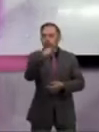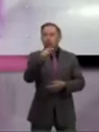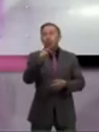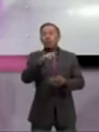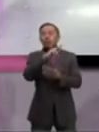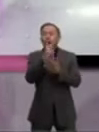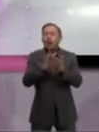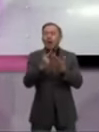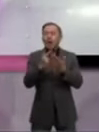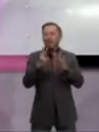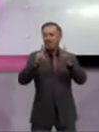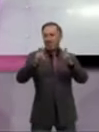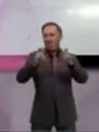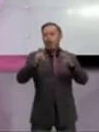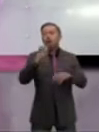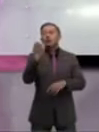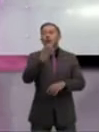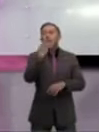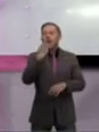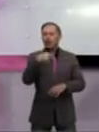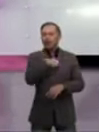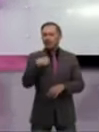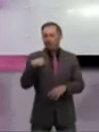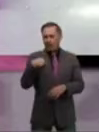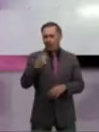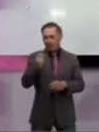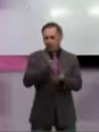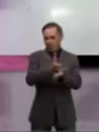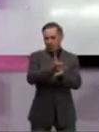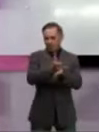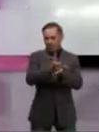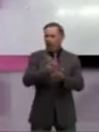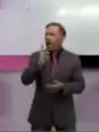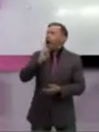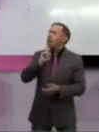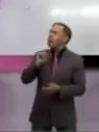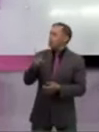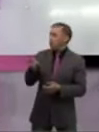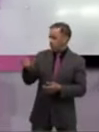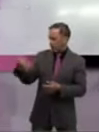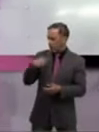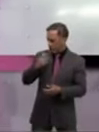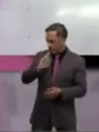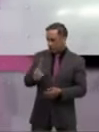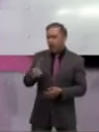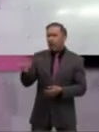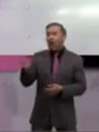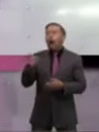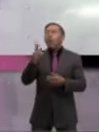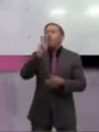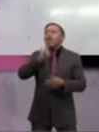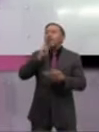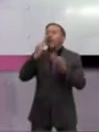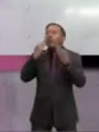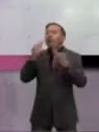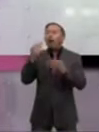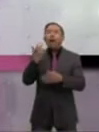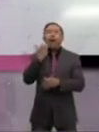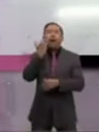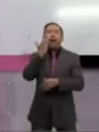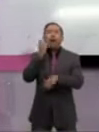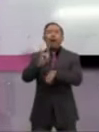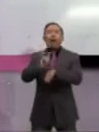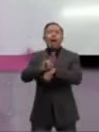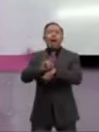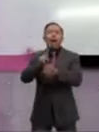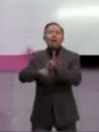es Nuestra. A mí me gustaría que ustedes nos respondieran. Estos son hechos, no simulaciones. Simulaciones como las que hicieron en